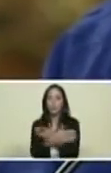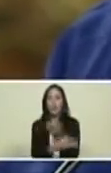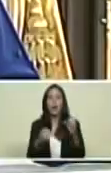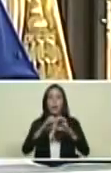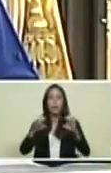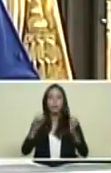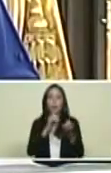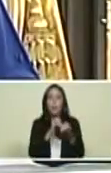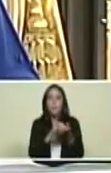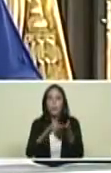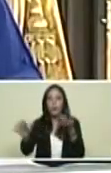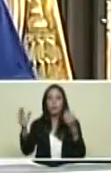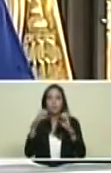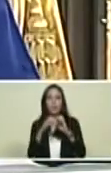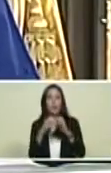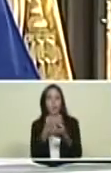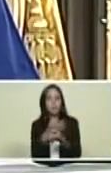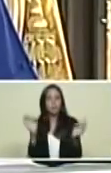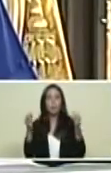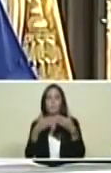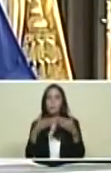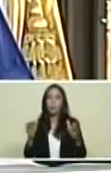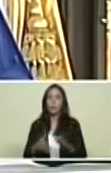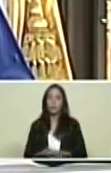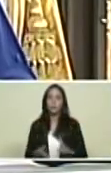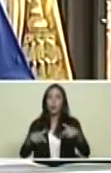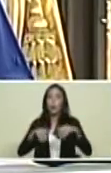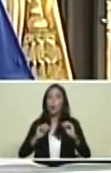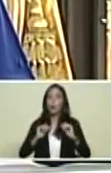pública gratuita y de calidad. Hoy hemos empezado